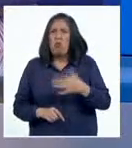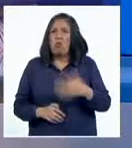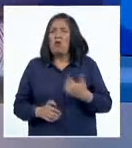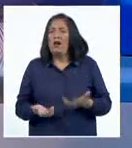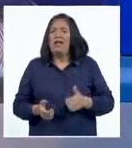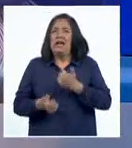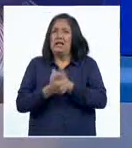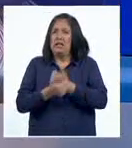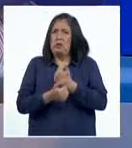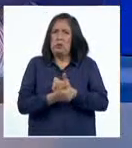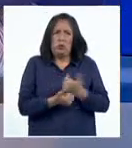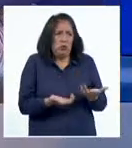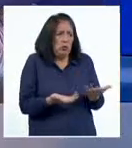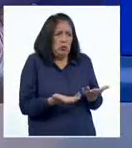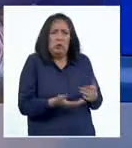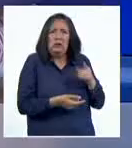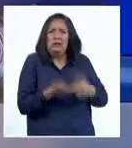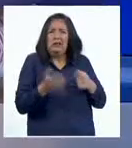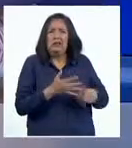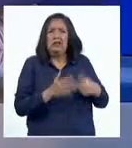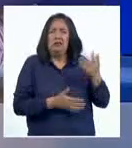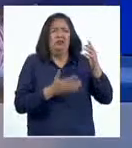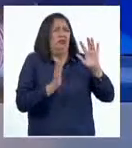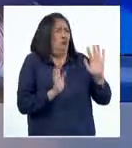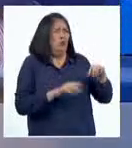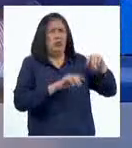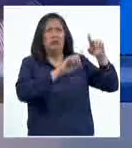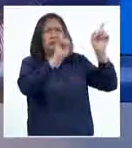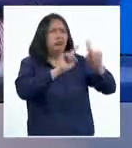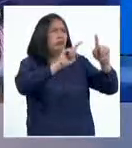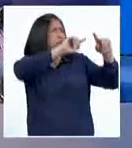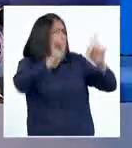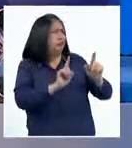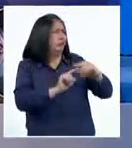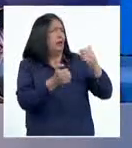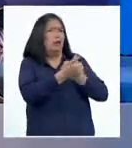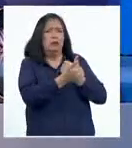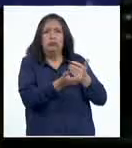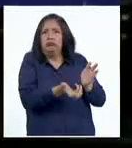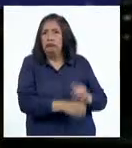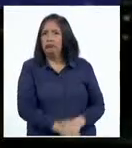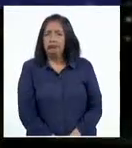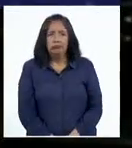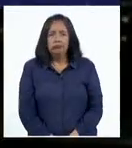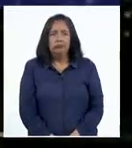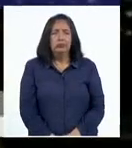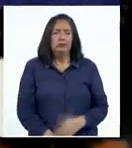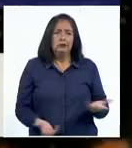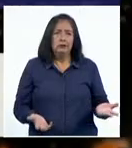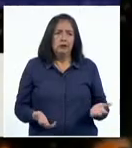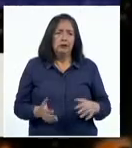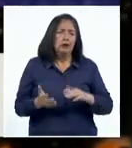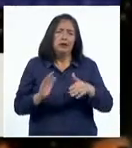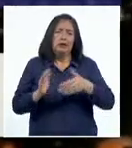sucedió en medio de lo que es una inusual tormenta eléctrica en la zona. En Huamanga, la capital